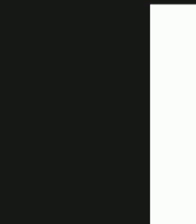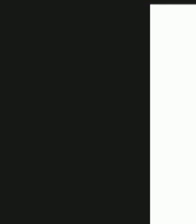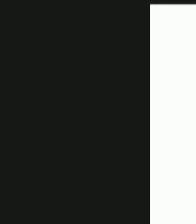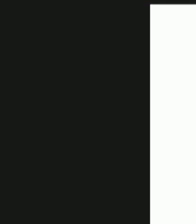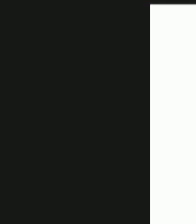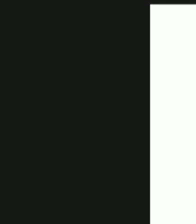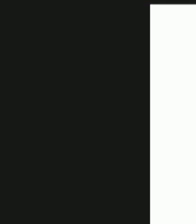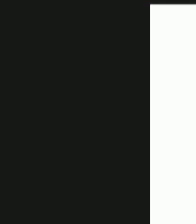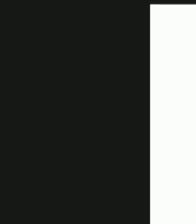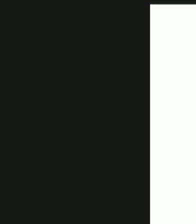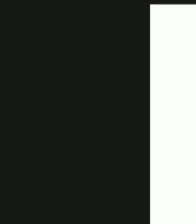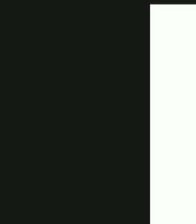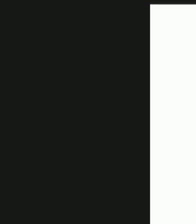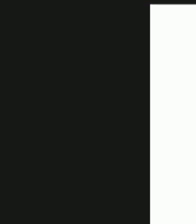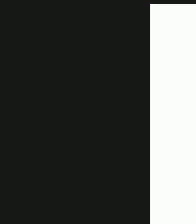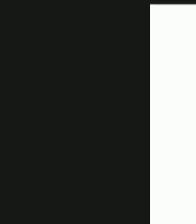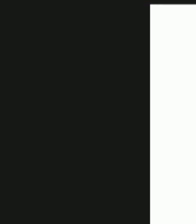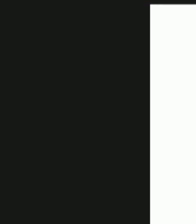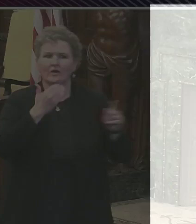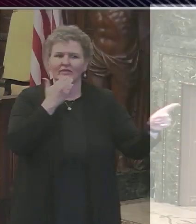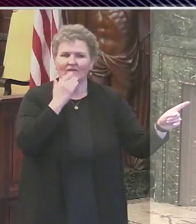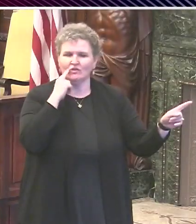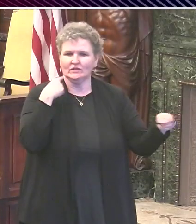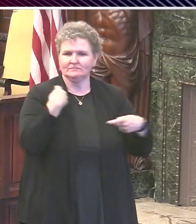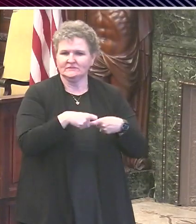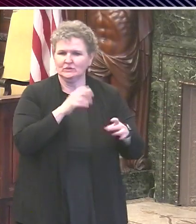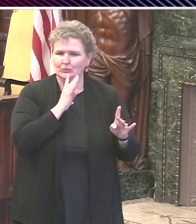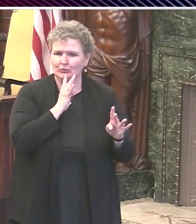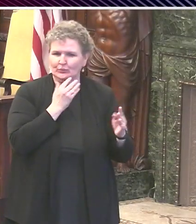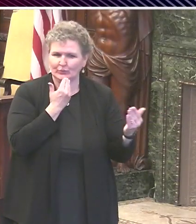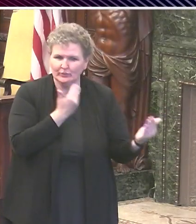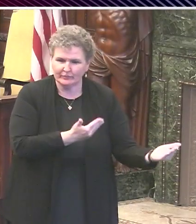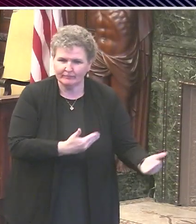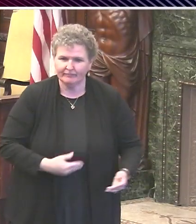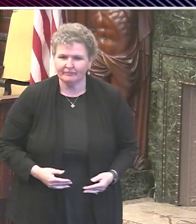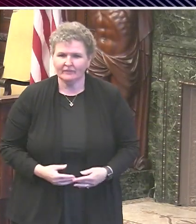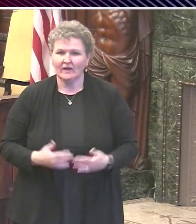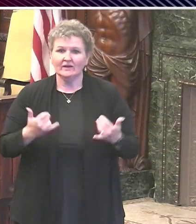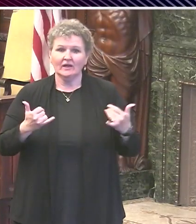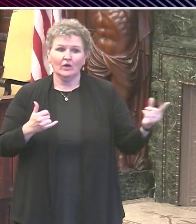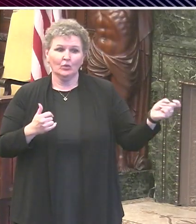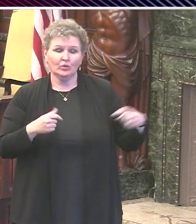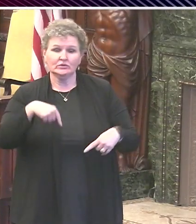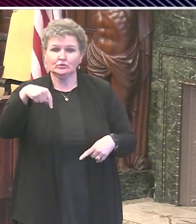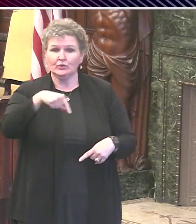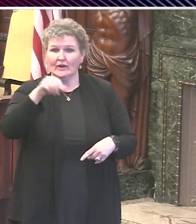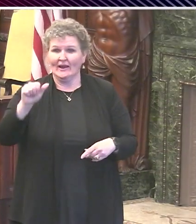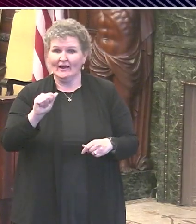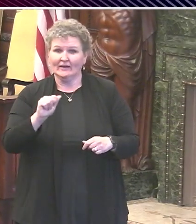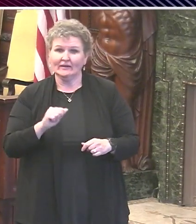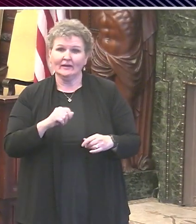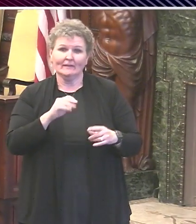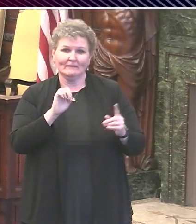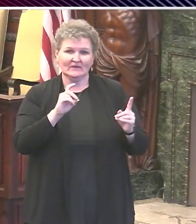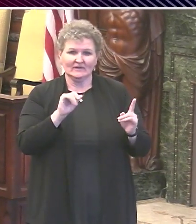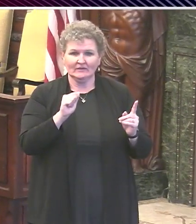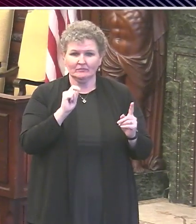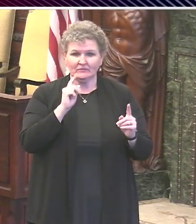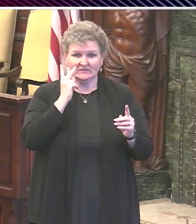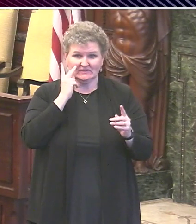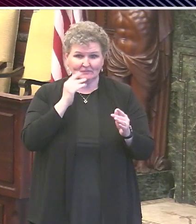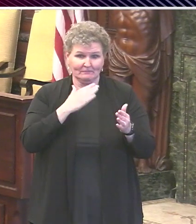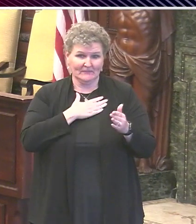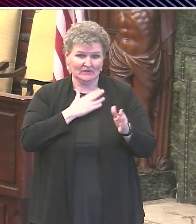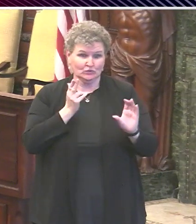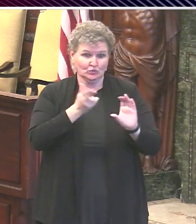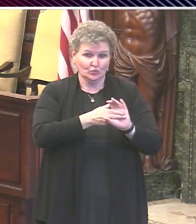Thank you so much, Armando. We are now going to move to our Q&A portion for members of the media. So I'd like to ask all of those who are joining